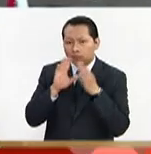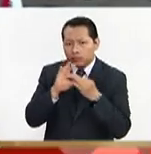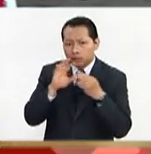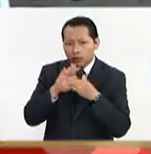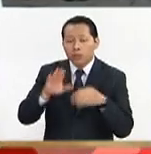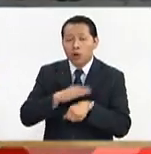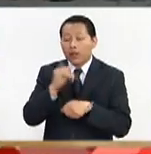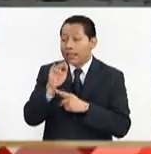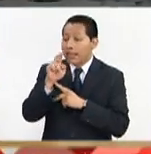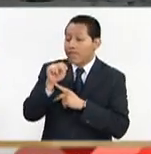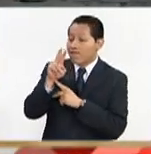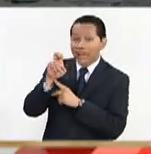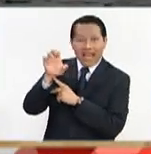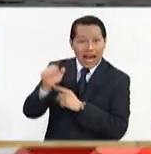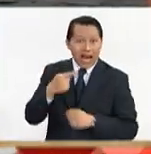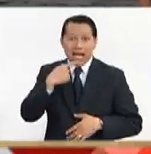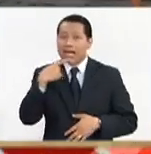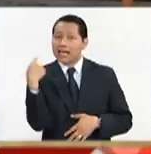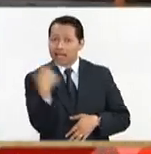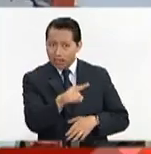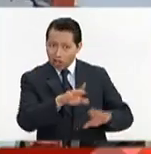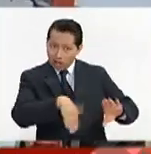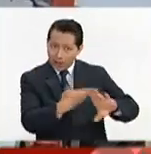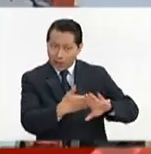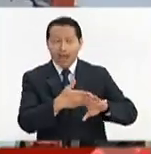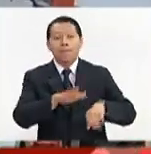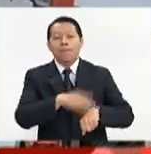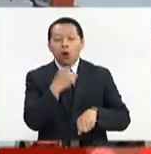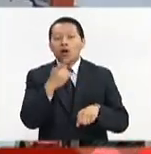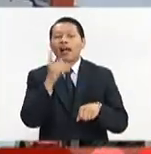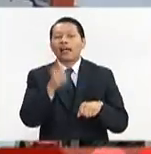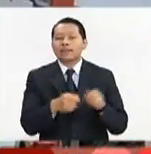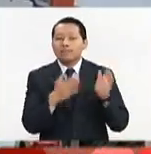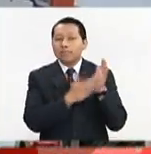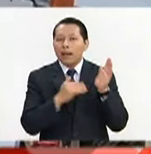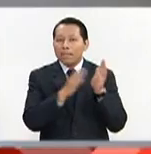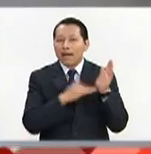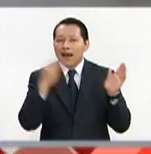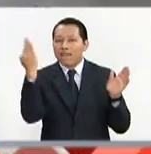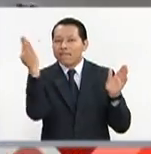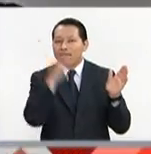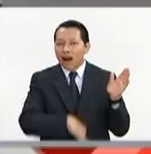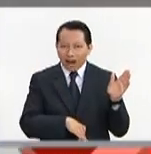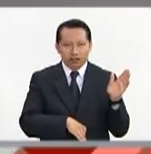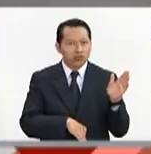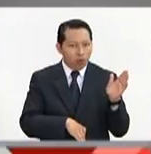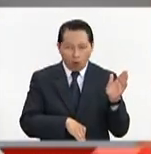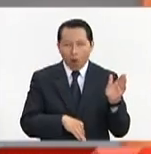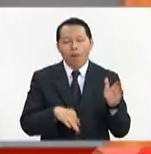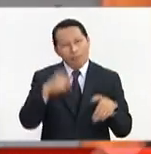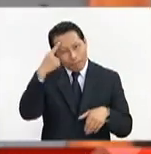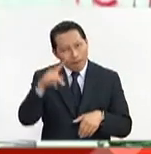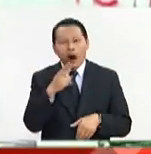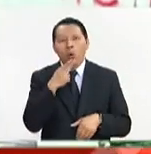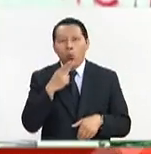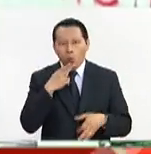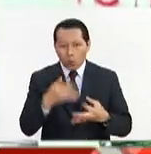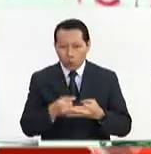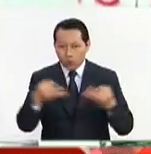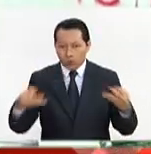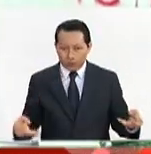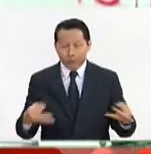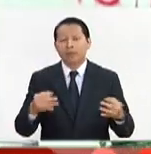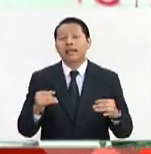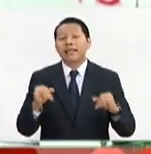interpuso el INVEA en su contra por falsificación de documentos de uso de suelo. El